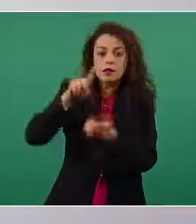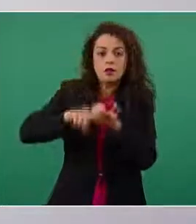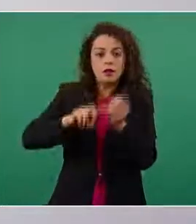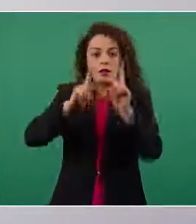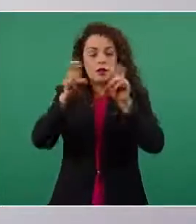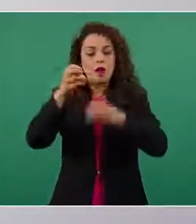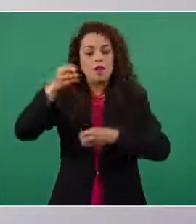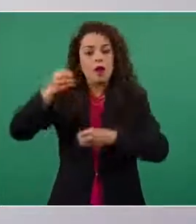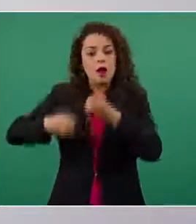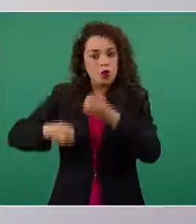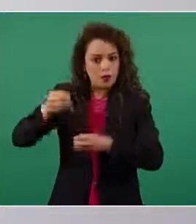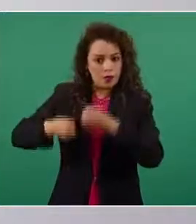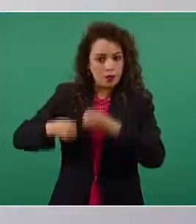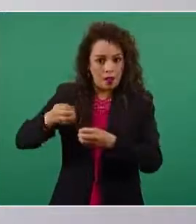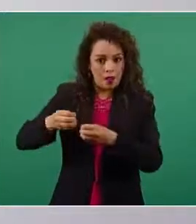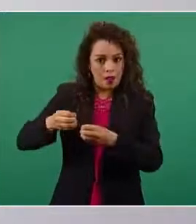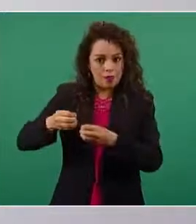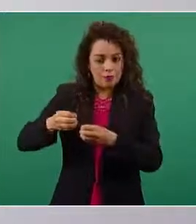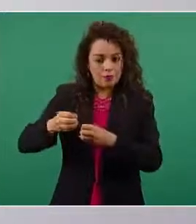Regresa